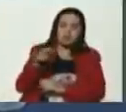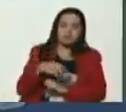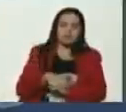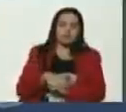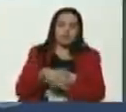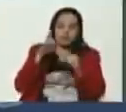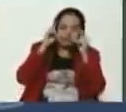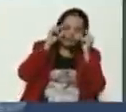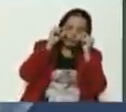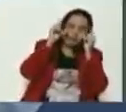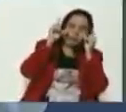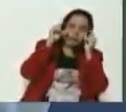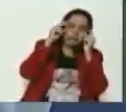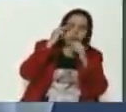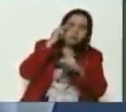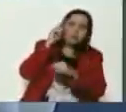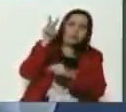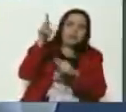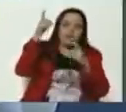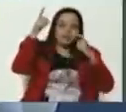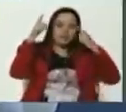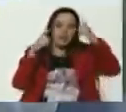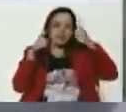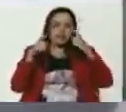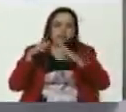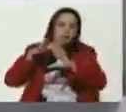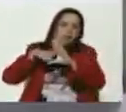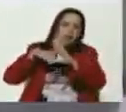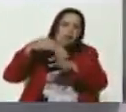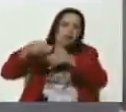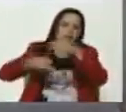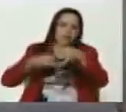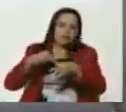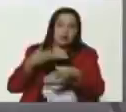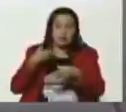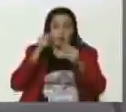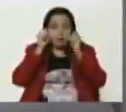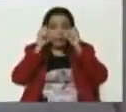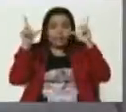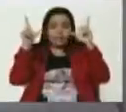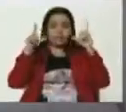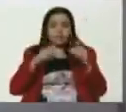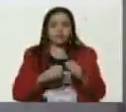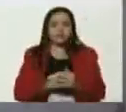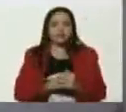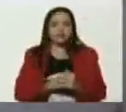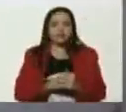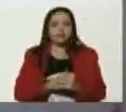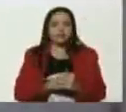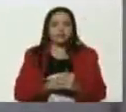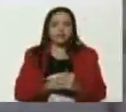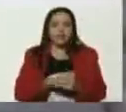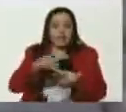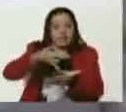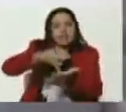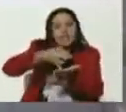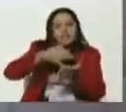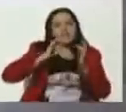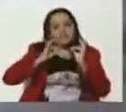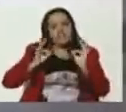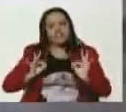a Chávez a hablar ahí. Y me desperté, débil desde el punto de vista